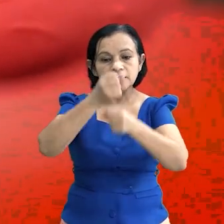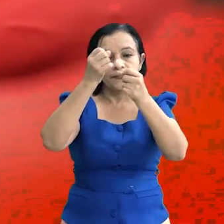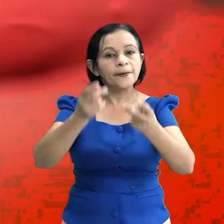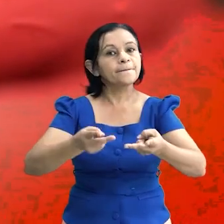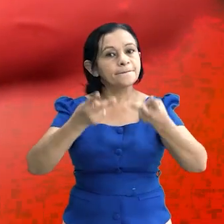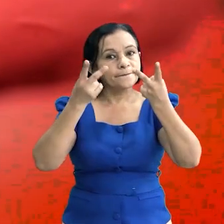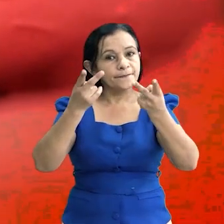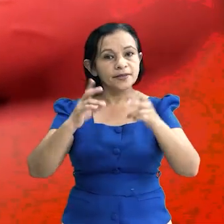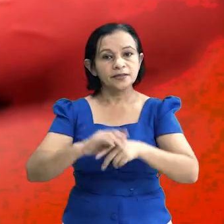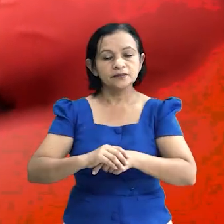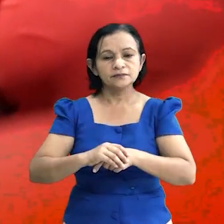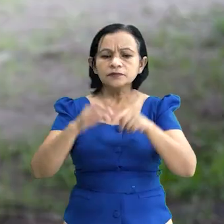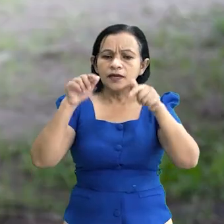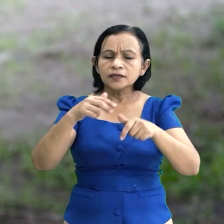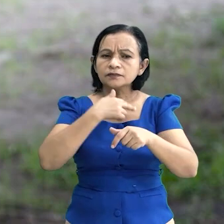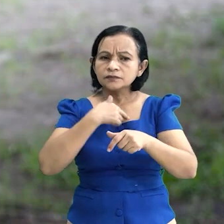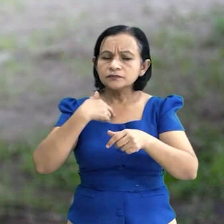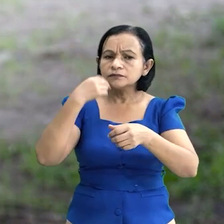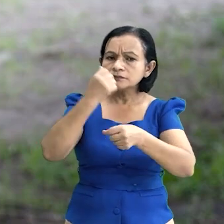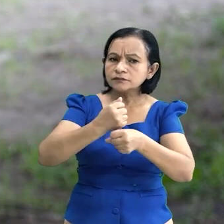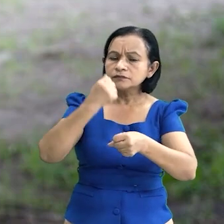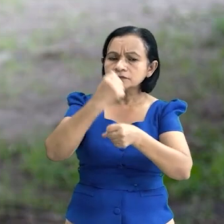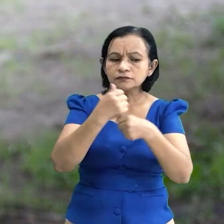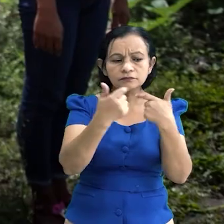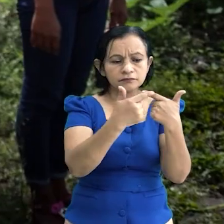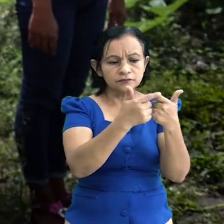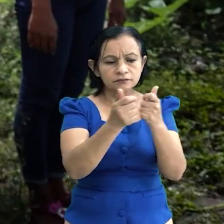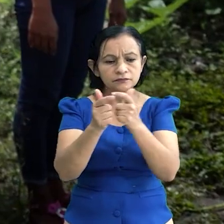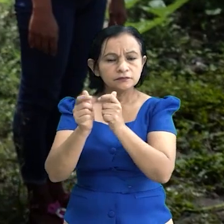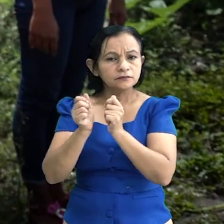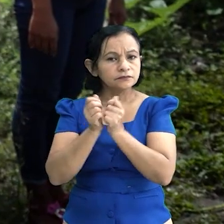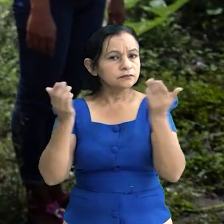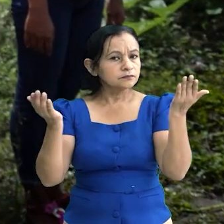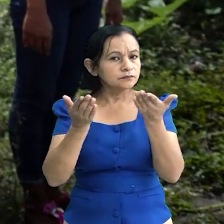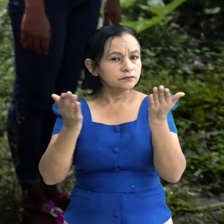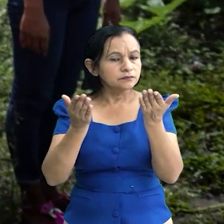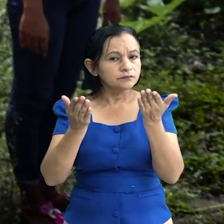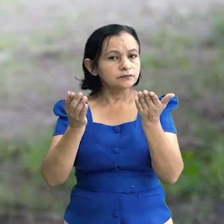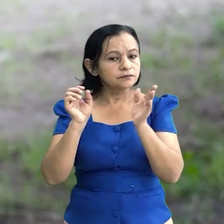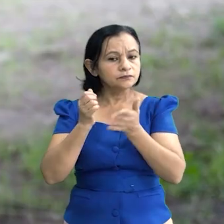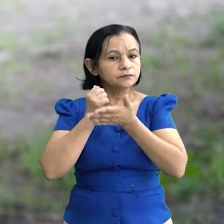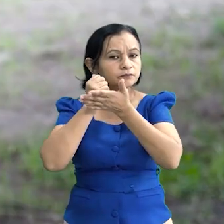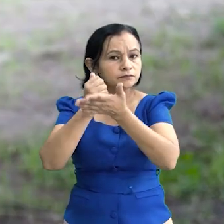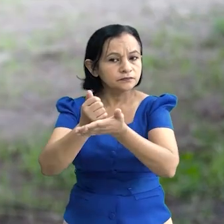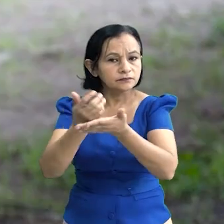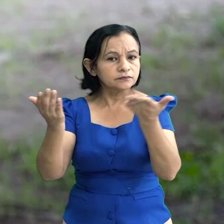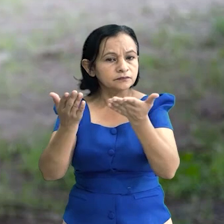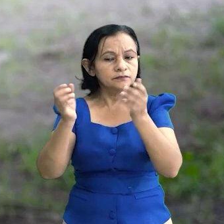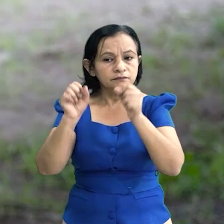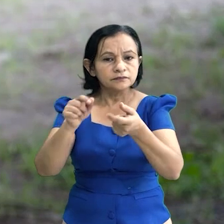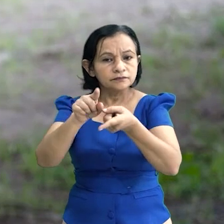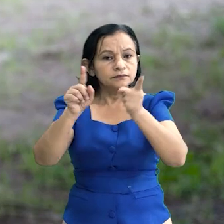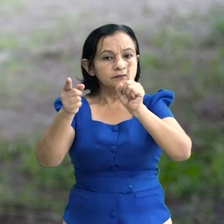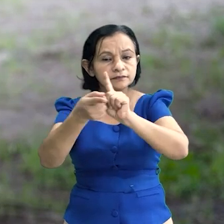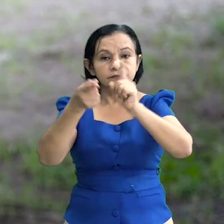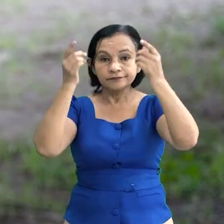vidas. Nosotros hemos venido trabajando desde el punto de vista organizativo, cómo y de qué manera podemos asumir y cómo podemos ir cambiando